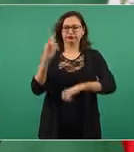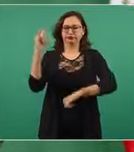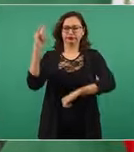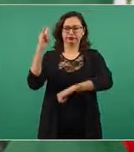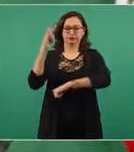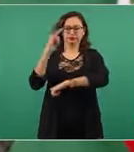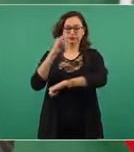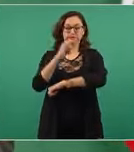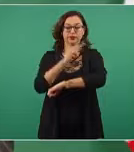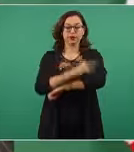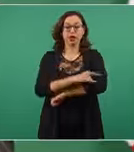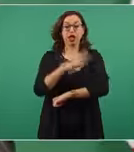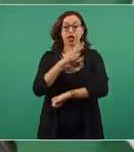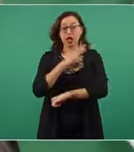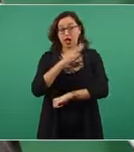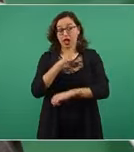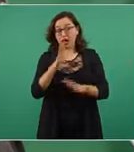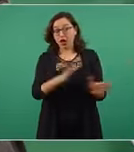otra terminal,